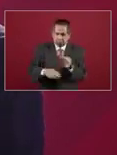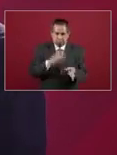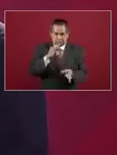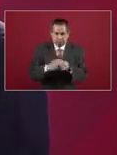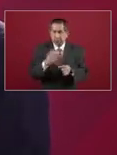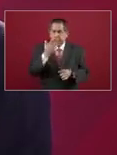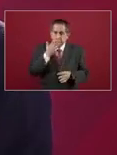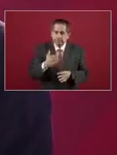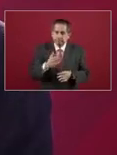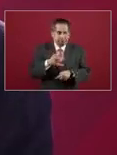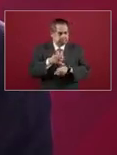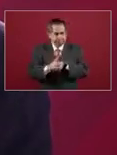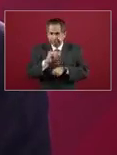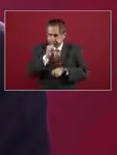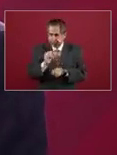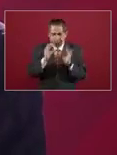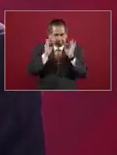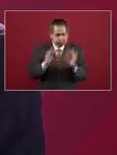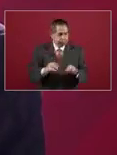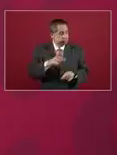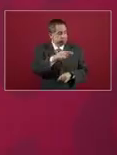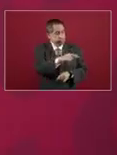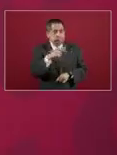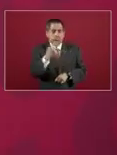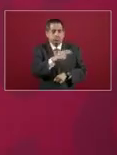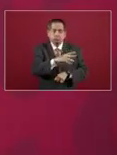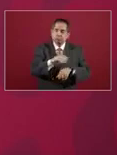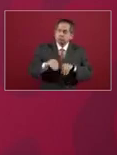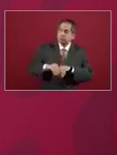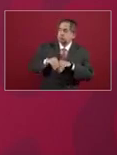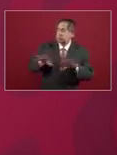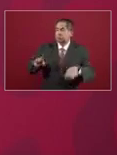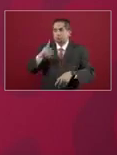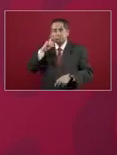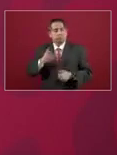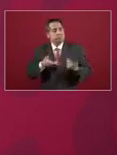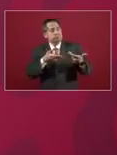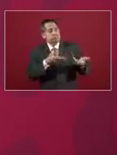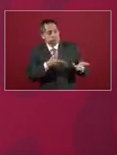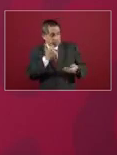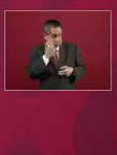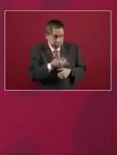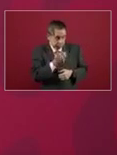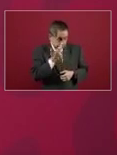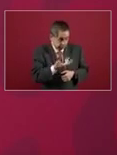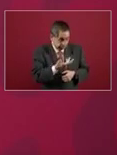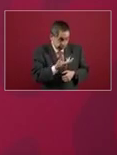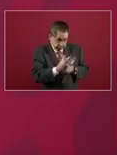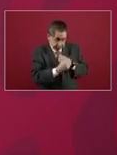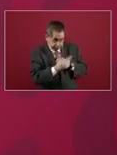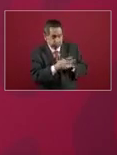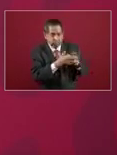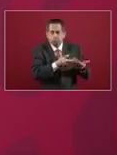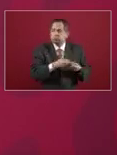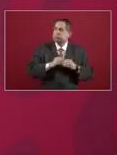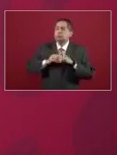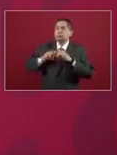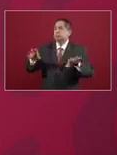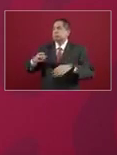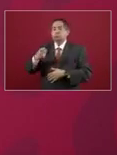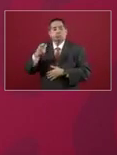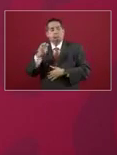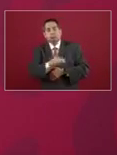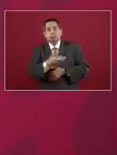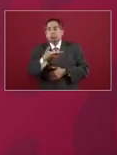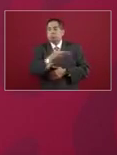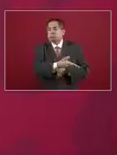vamos a dar a conocer su nombre, si así lo desea él, si lo autoriza, para